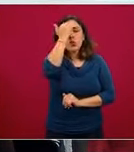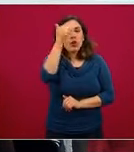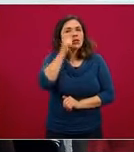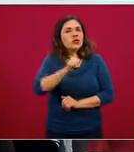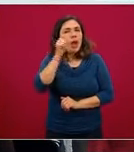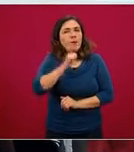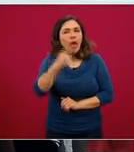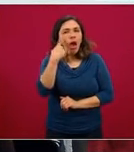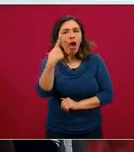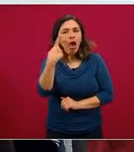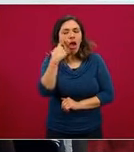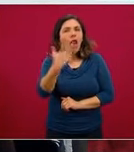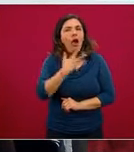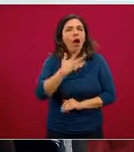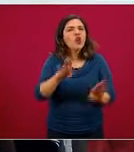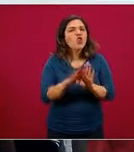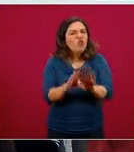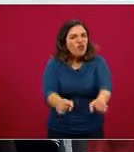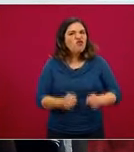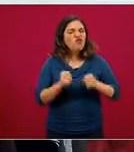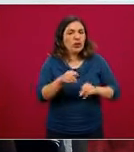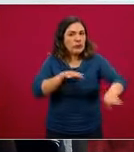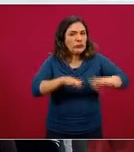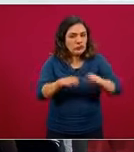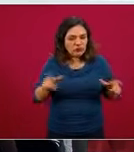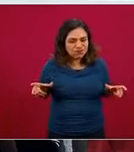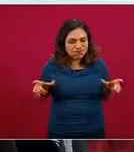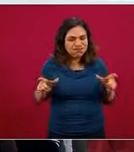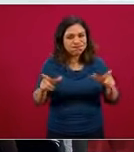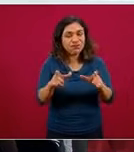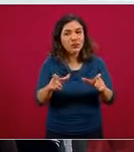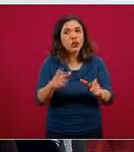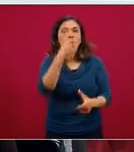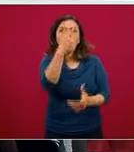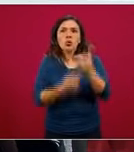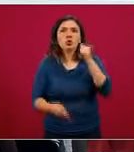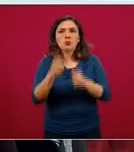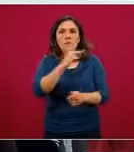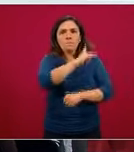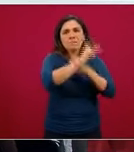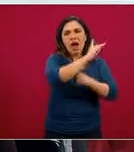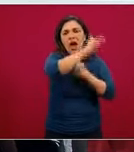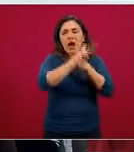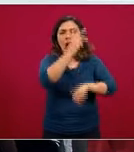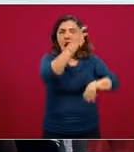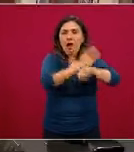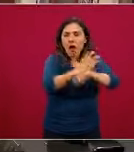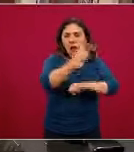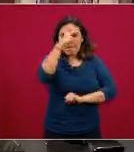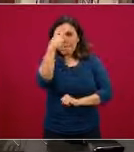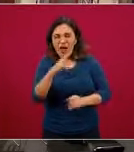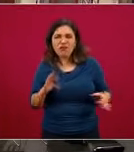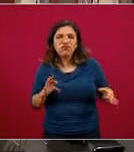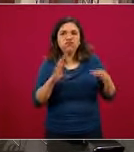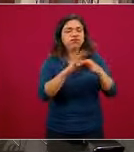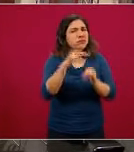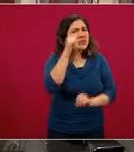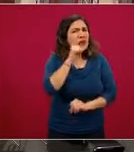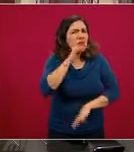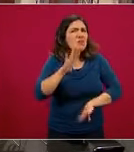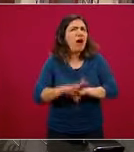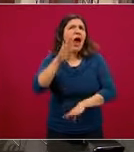habido un fuerte trabajo de colaboración binacional entre Estados Unidos y México